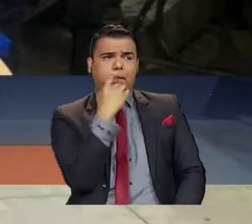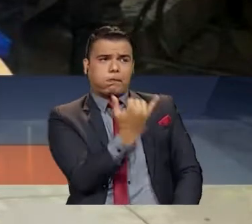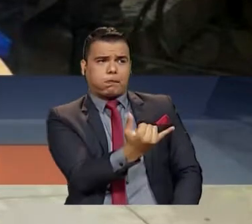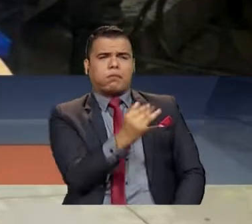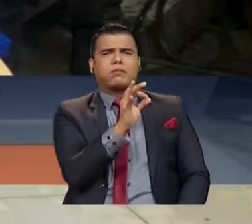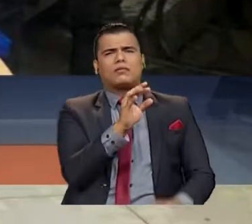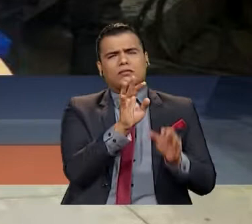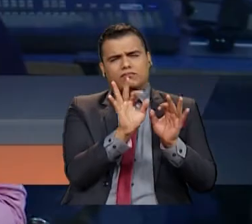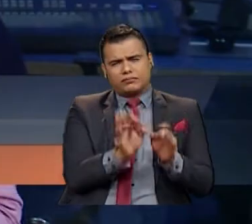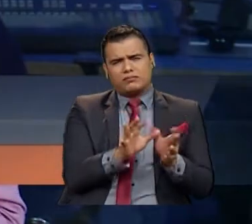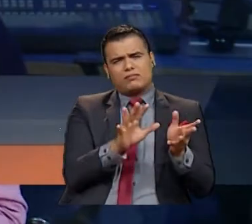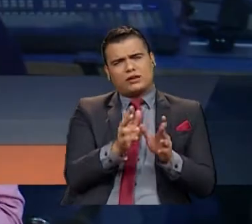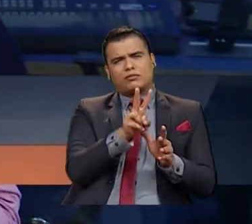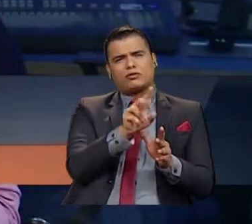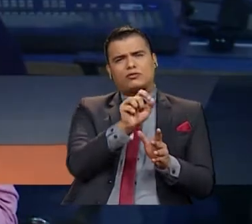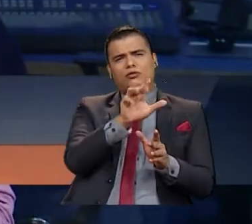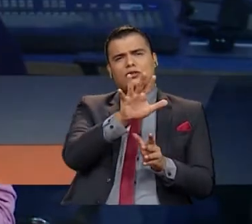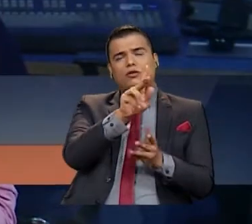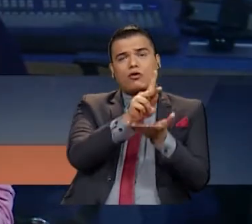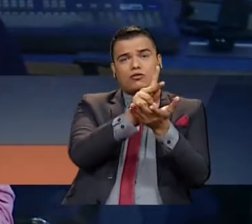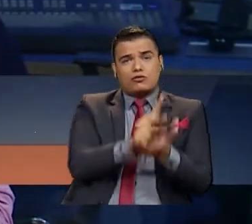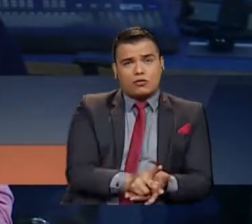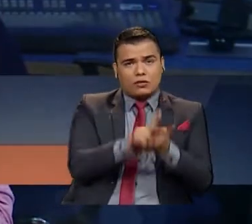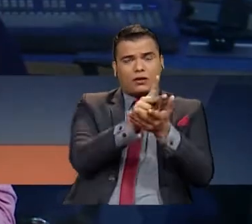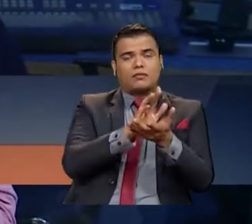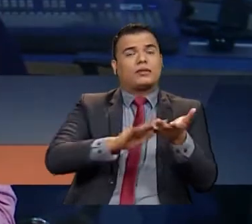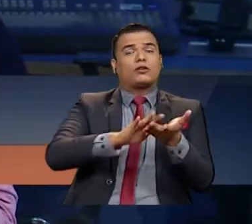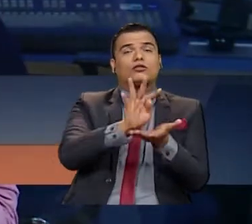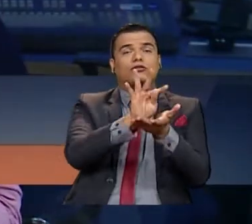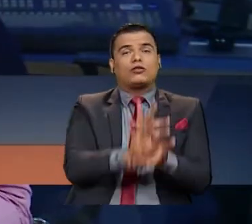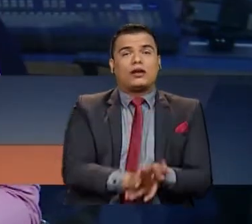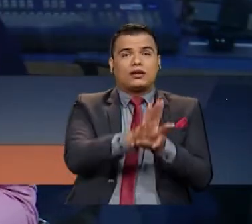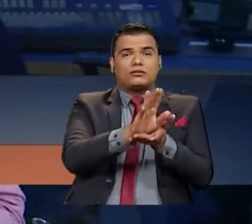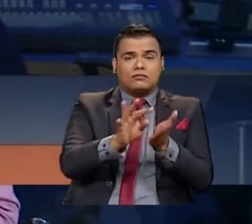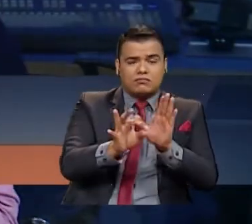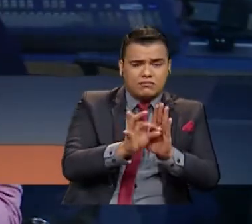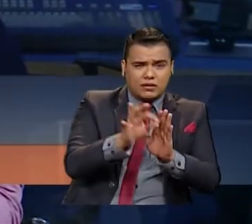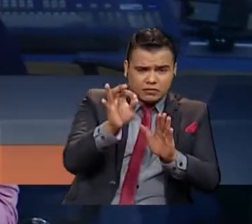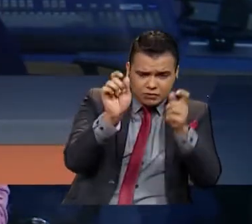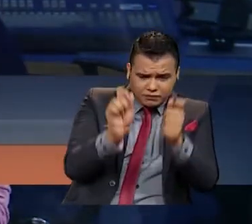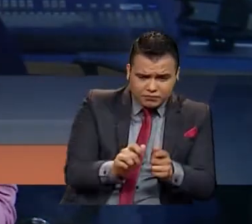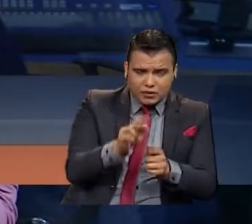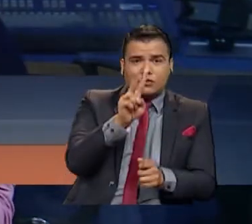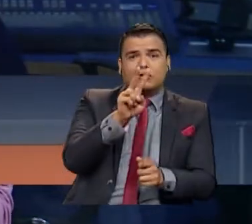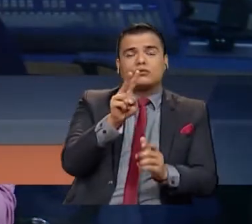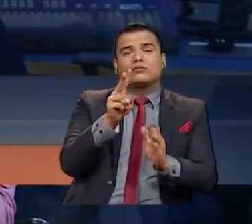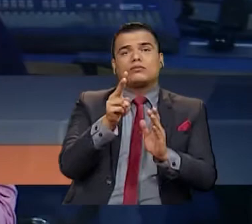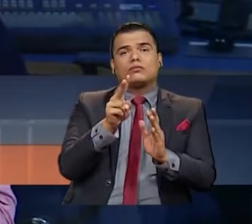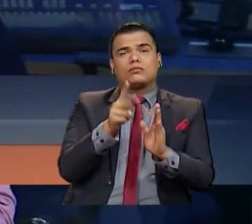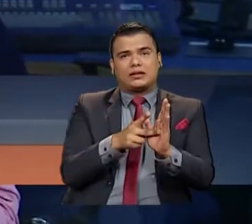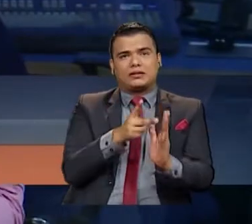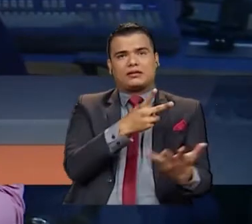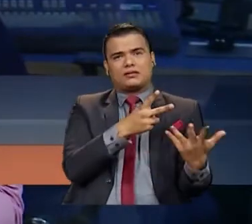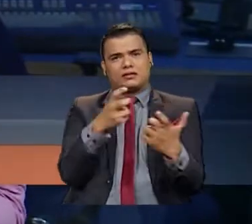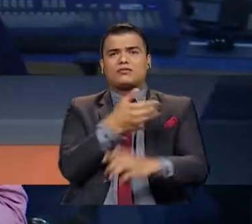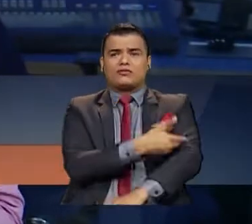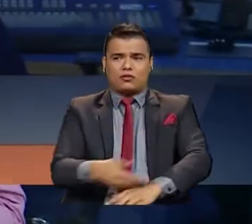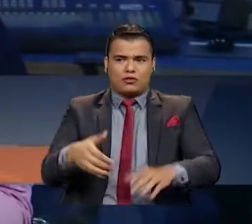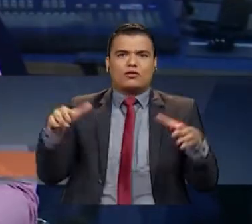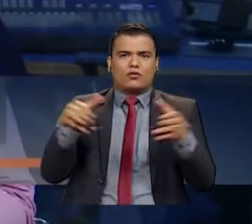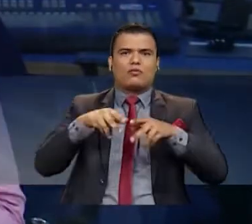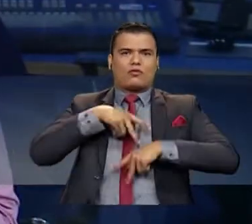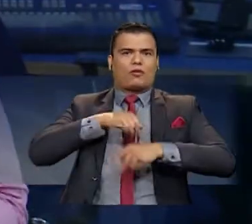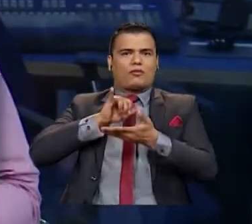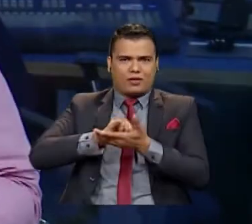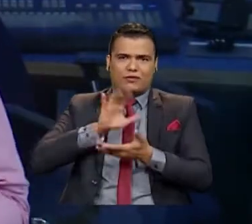menos 2.5 toneladas de marihuana evaluadas en por lo menos 700 millones de pesos al parecer pertenecientes al mismo grupo.